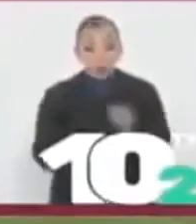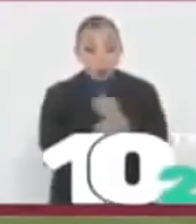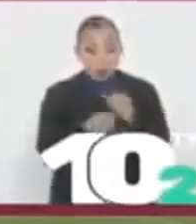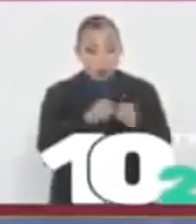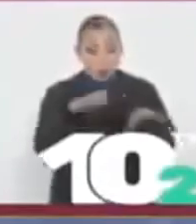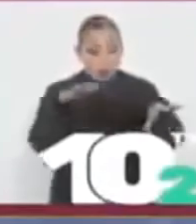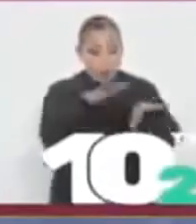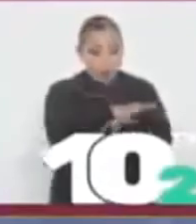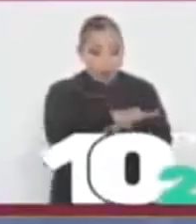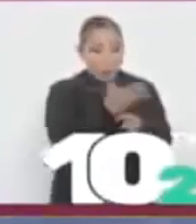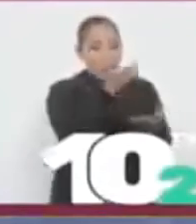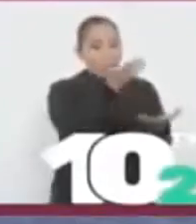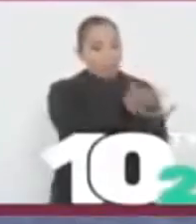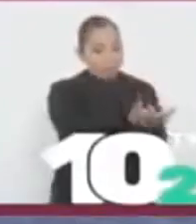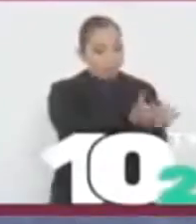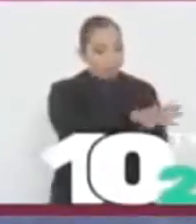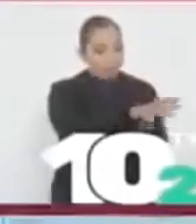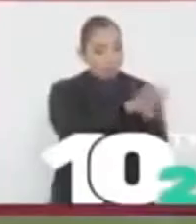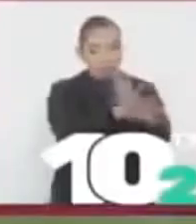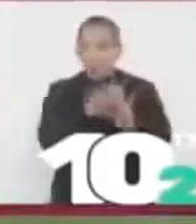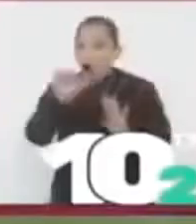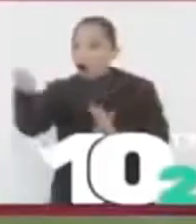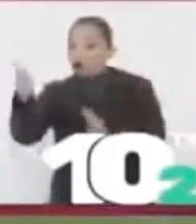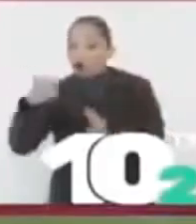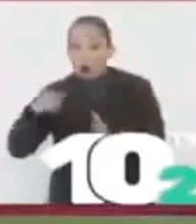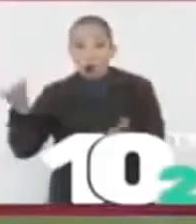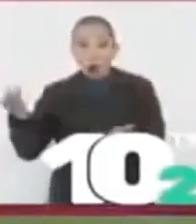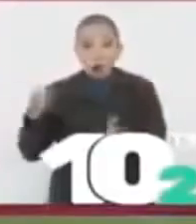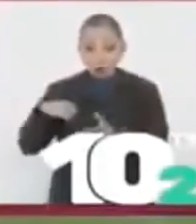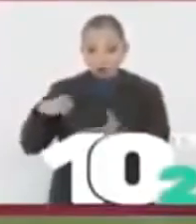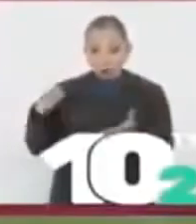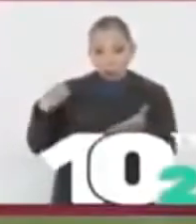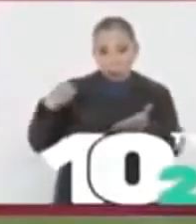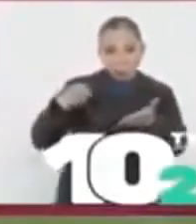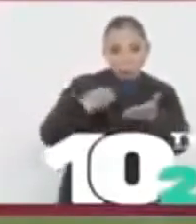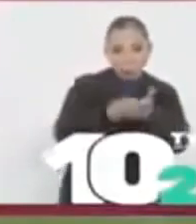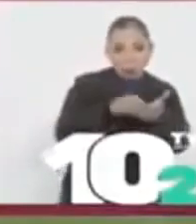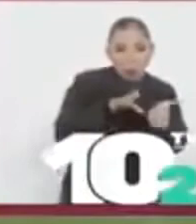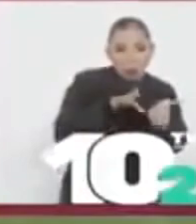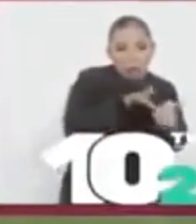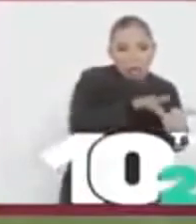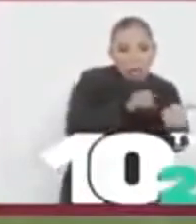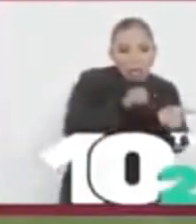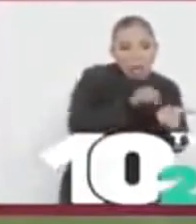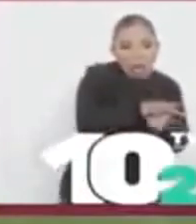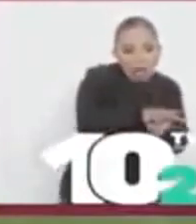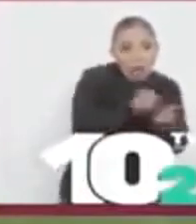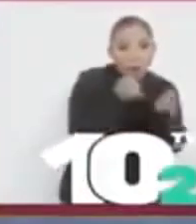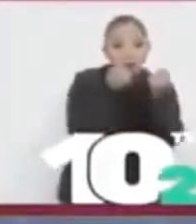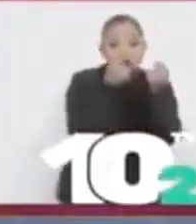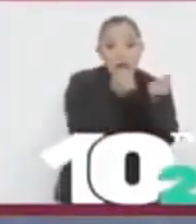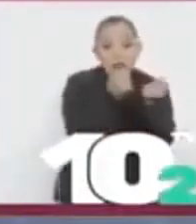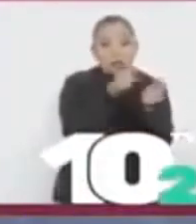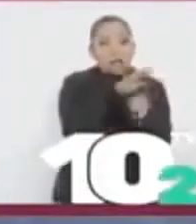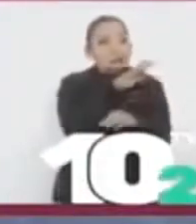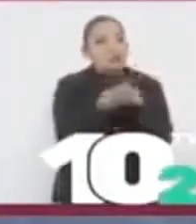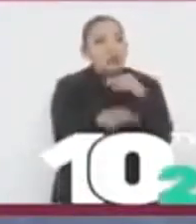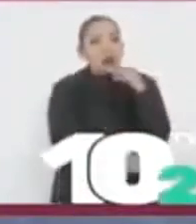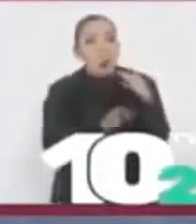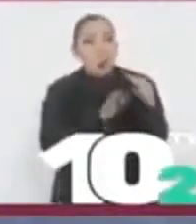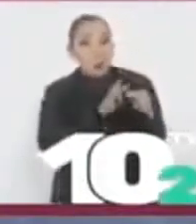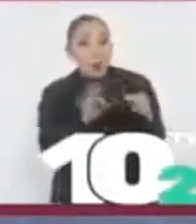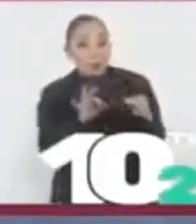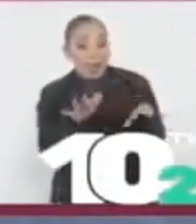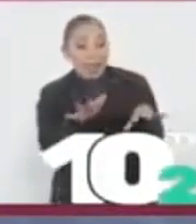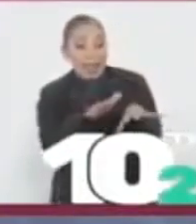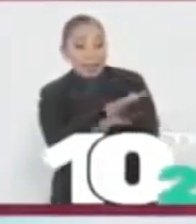Para que un cuerpo cambie su estado de reposo, otro cuerpo debe aplicar una fuerza inicial sobre él. La fuerza es todo